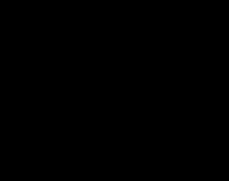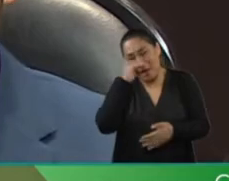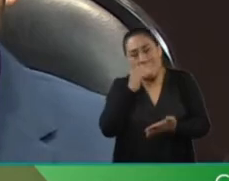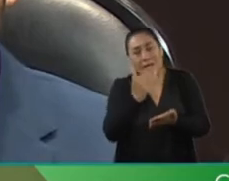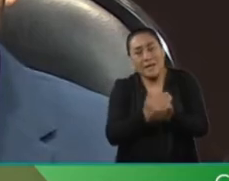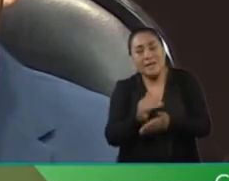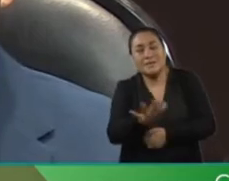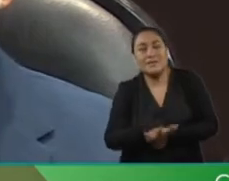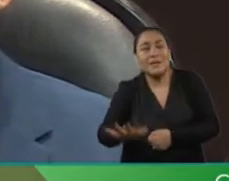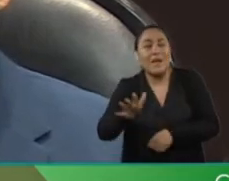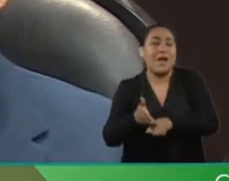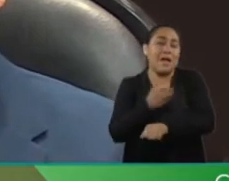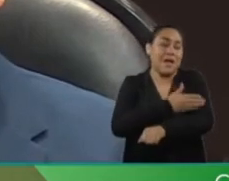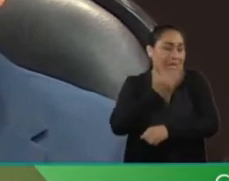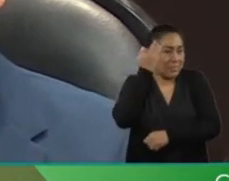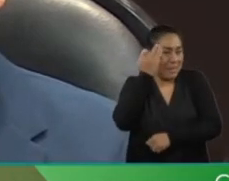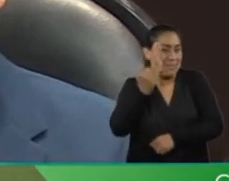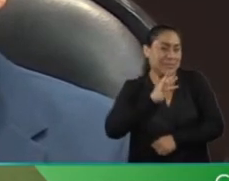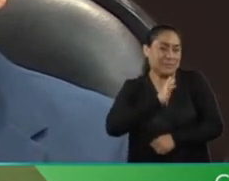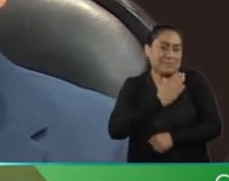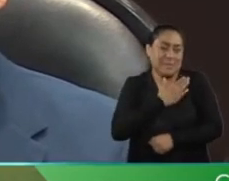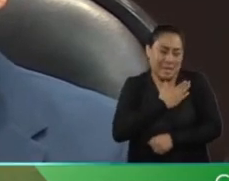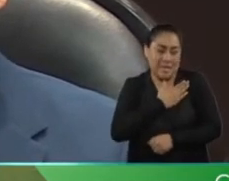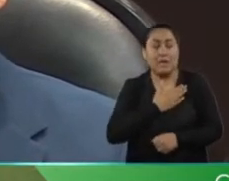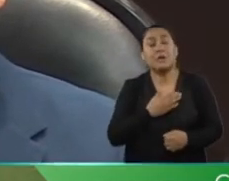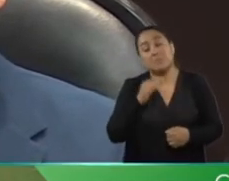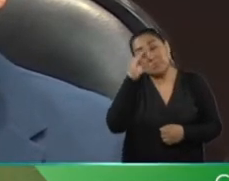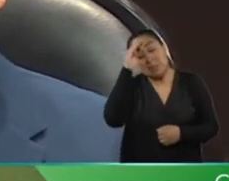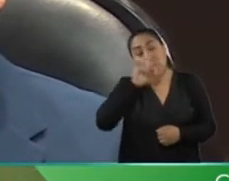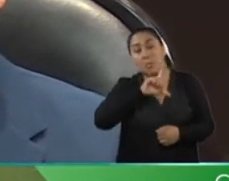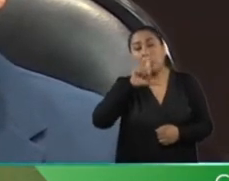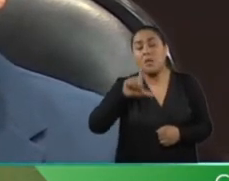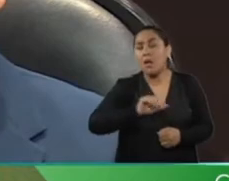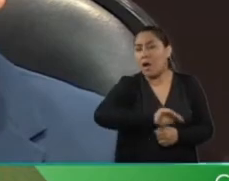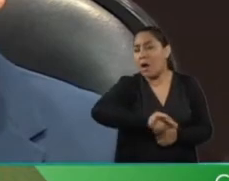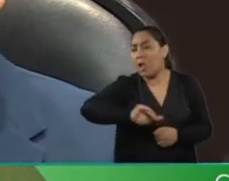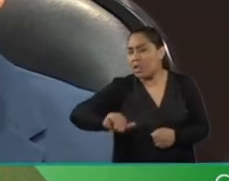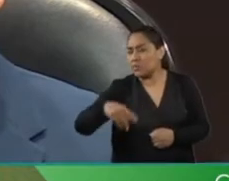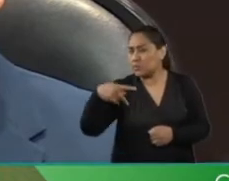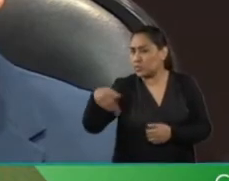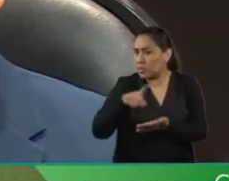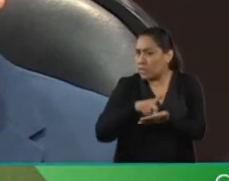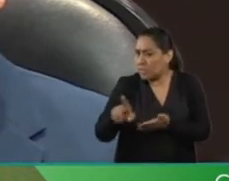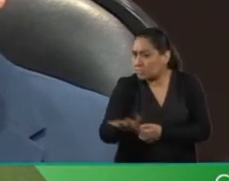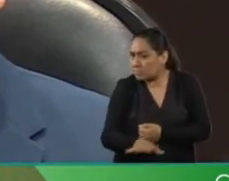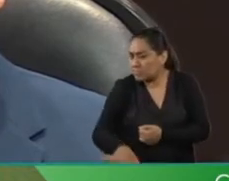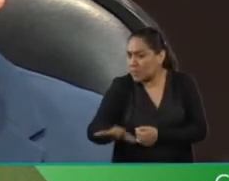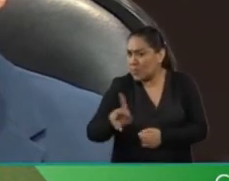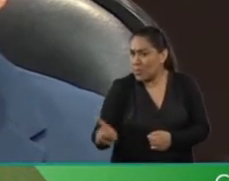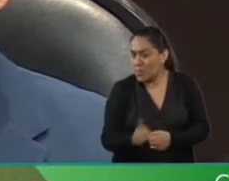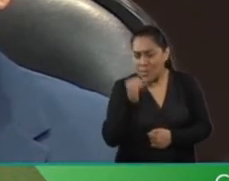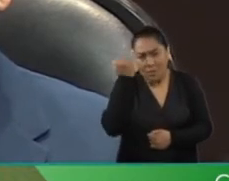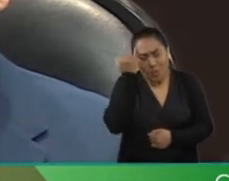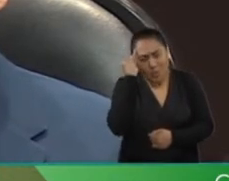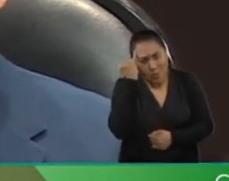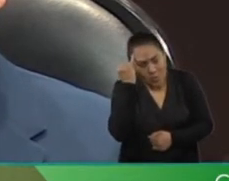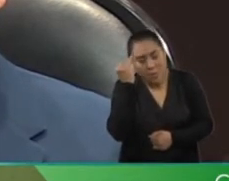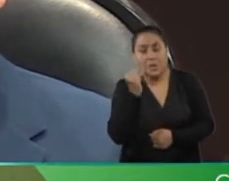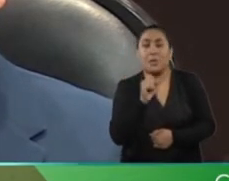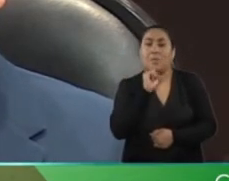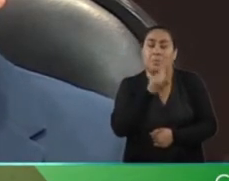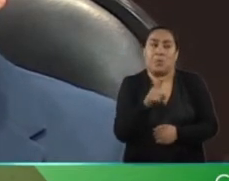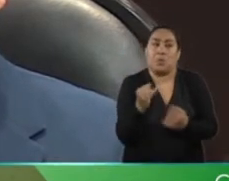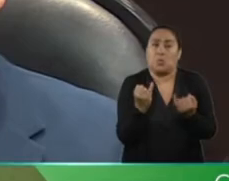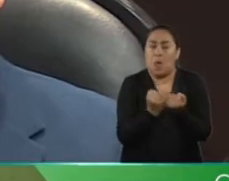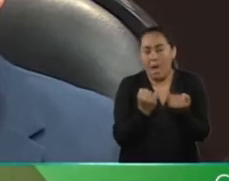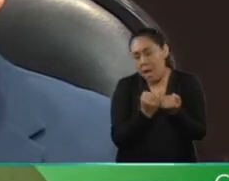castas construido durante la colonia. Se dejaron de lado los derechos colectivos de las comunidades indígenas y se trató